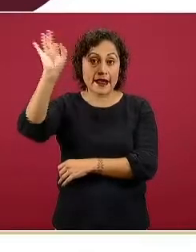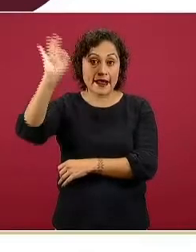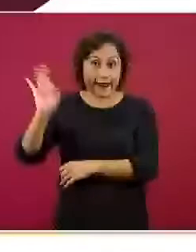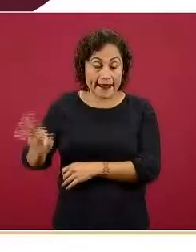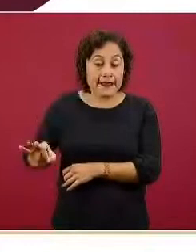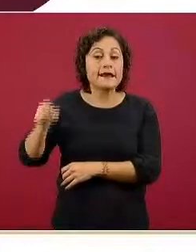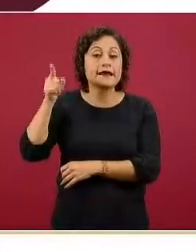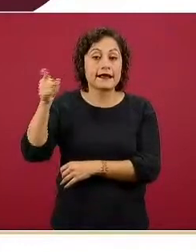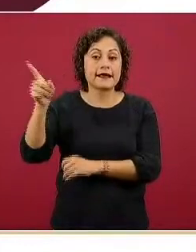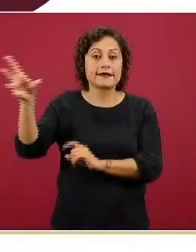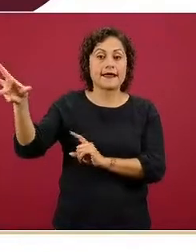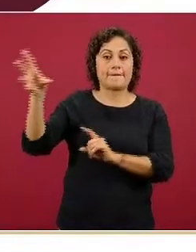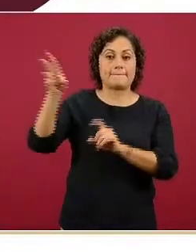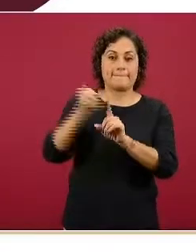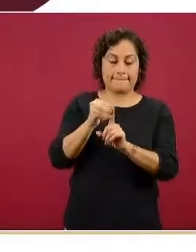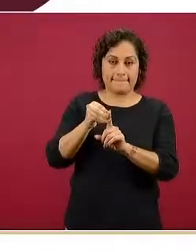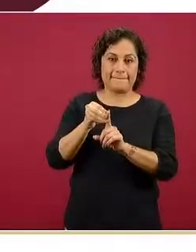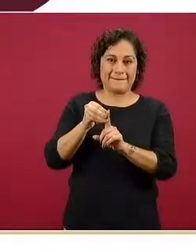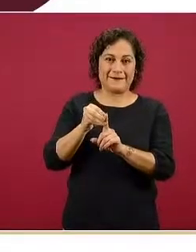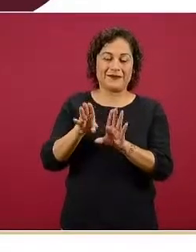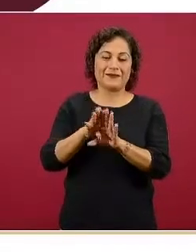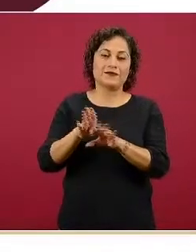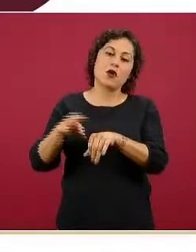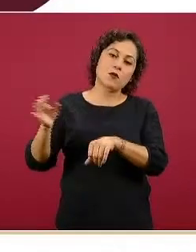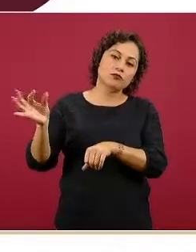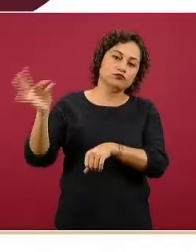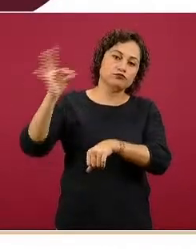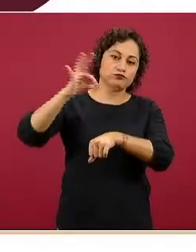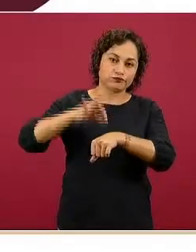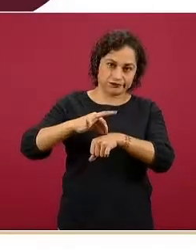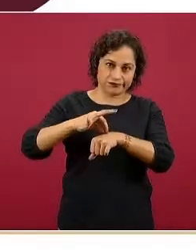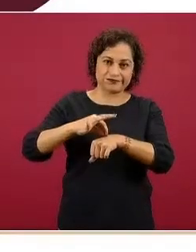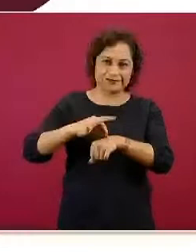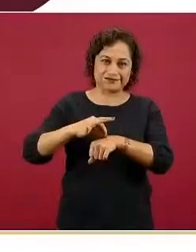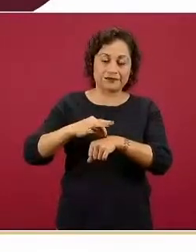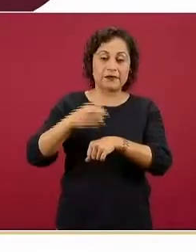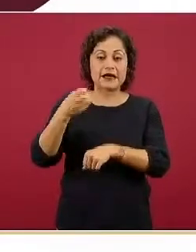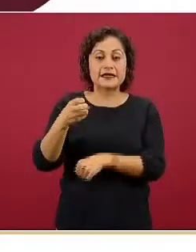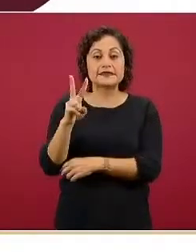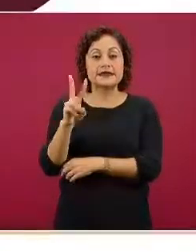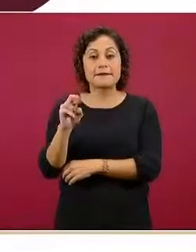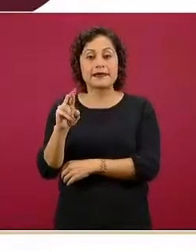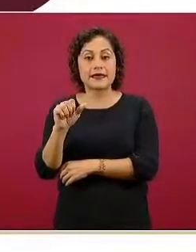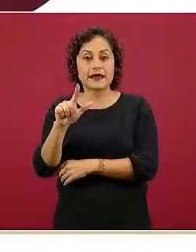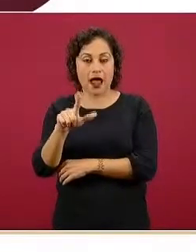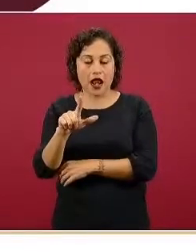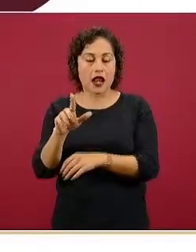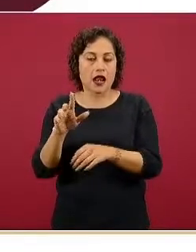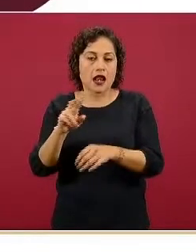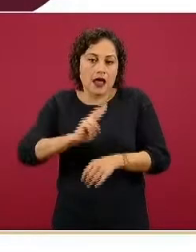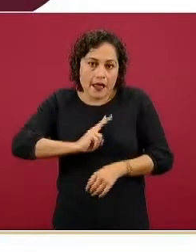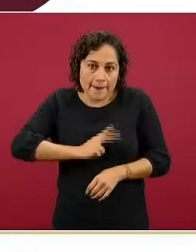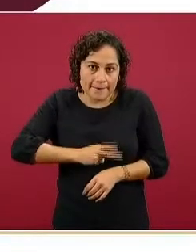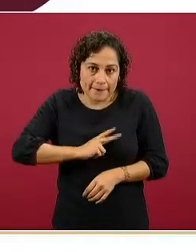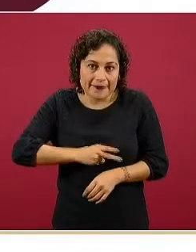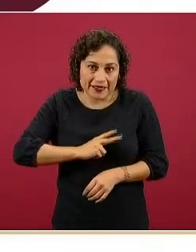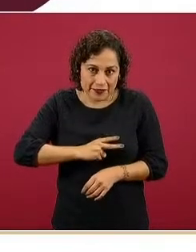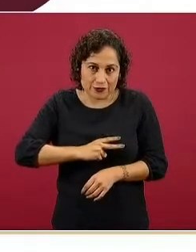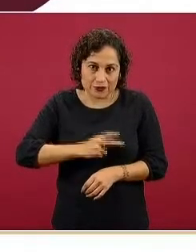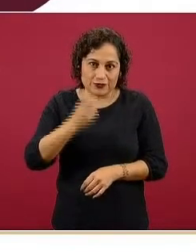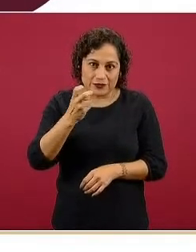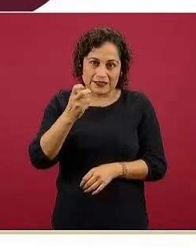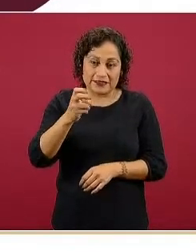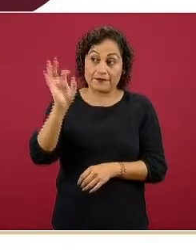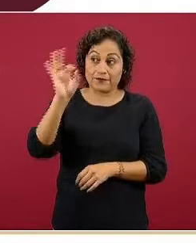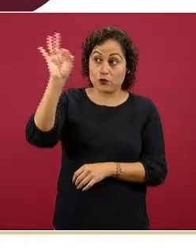el dengue es una enfermedad viral, es decir, quien produce la enfermedad es un virus que requiere de